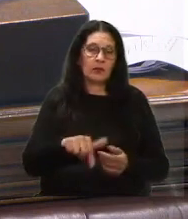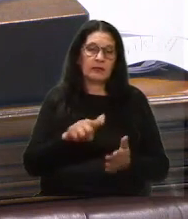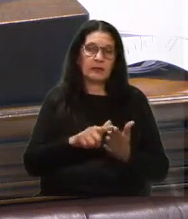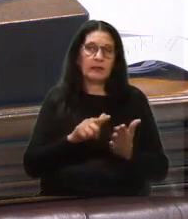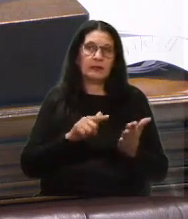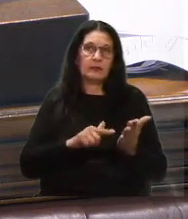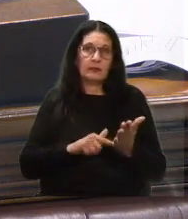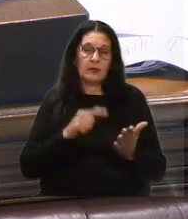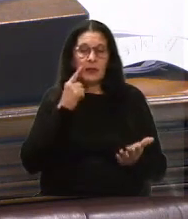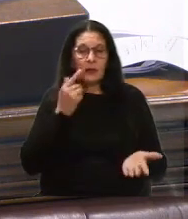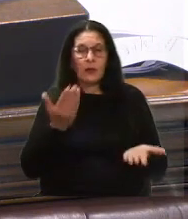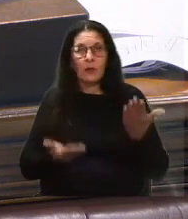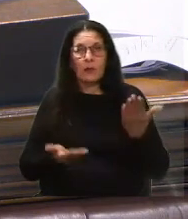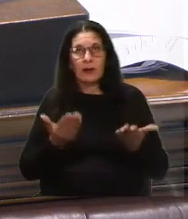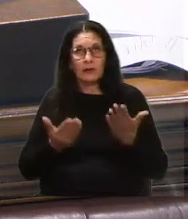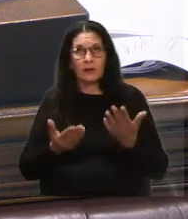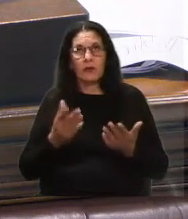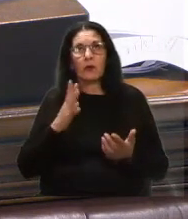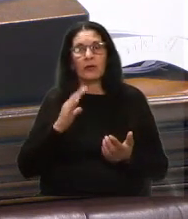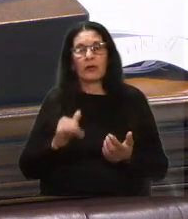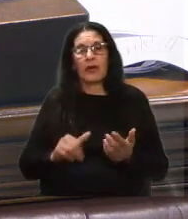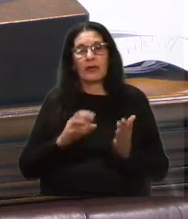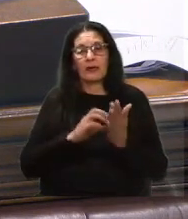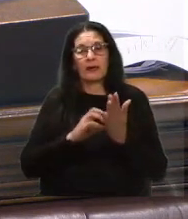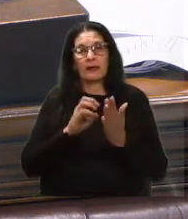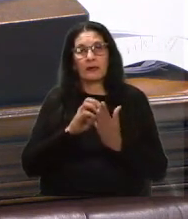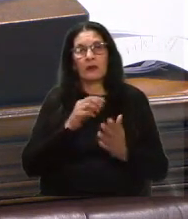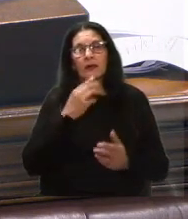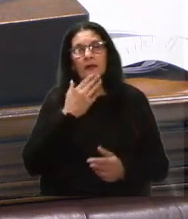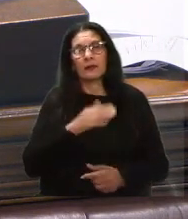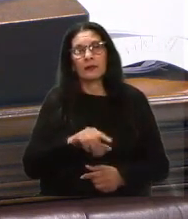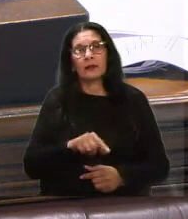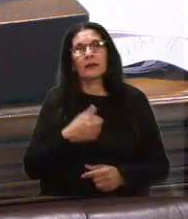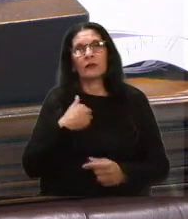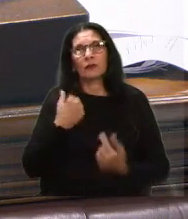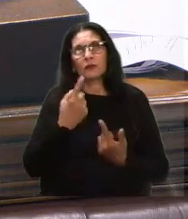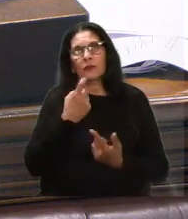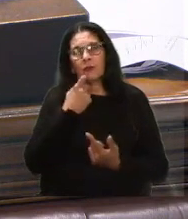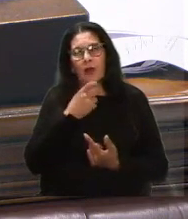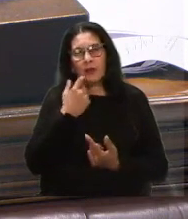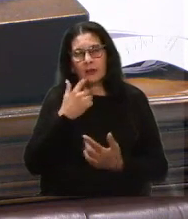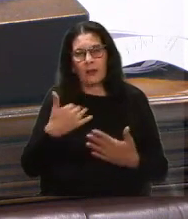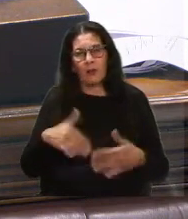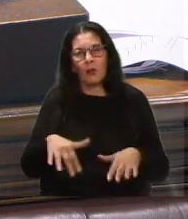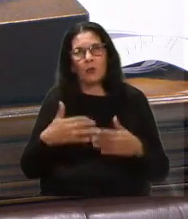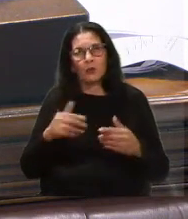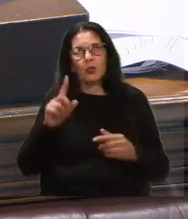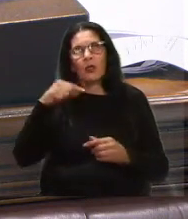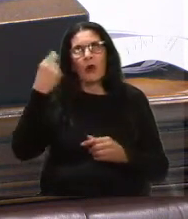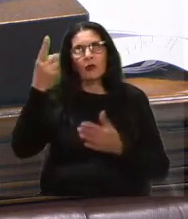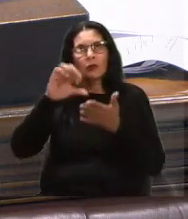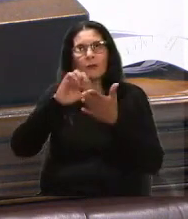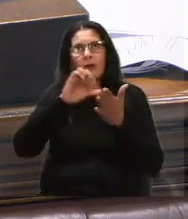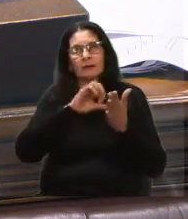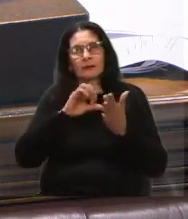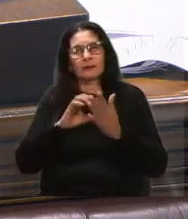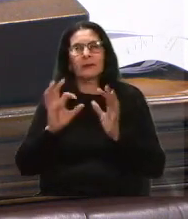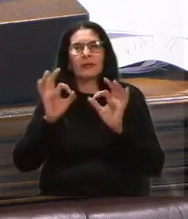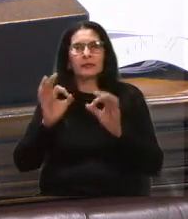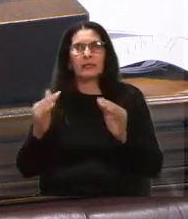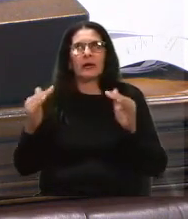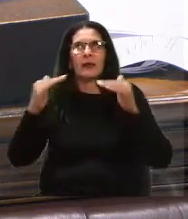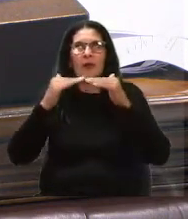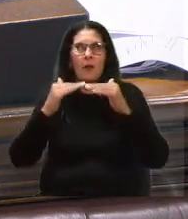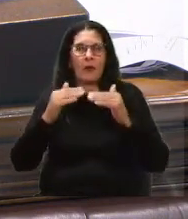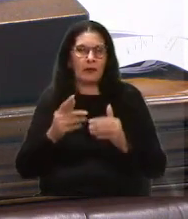legislación en comparación a lo que sucede en nuestra región entendemos que estamos muy lejos de los países referentes en materia de